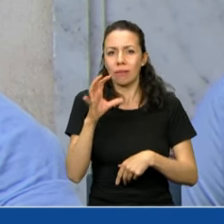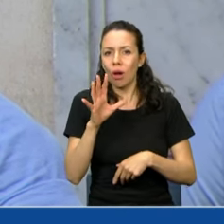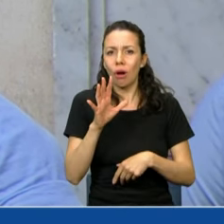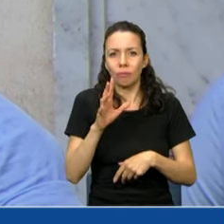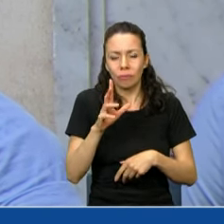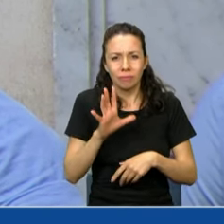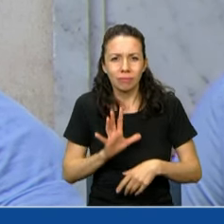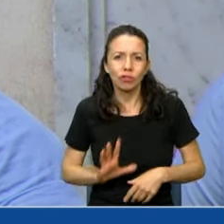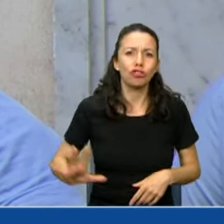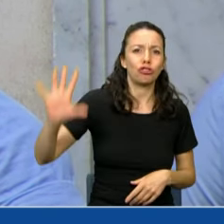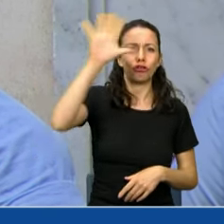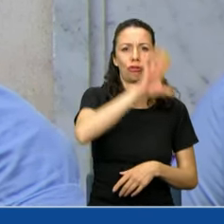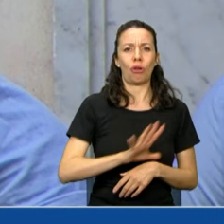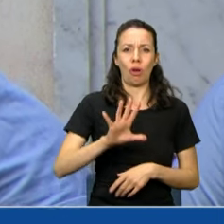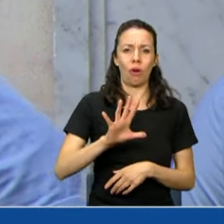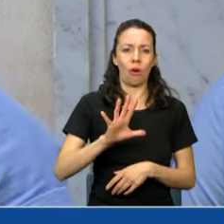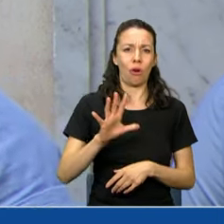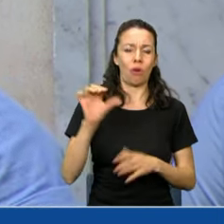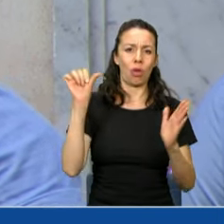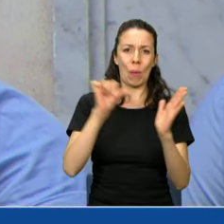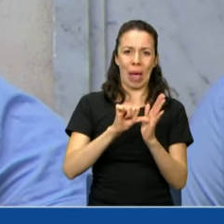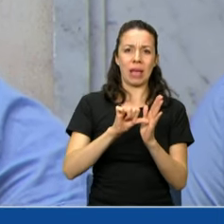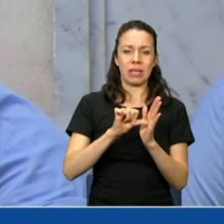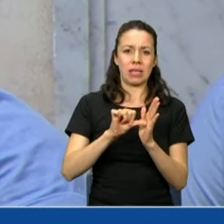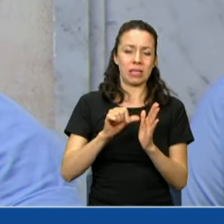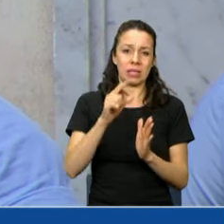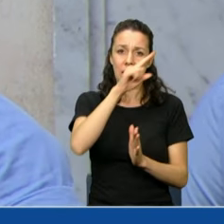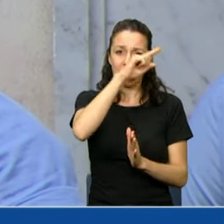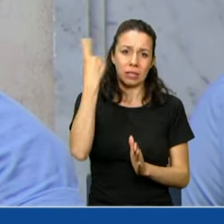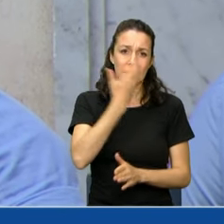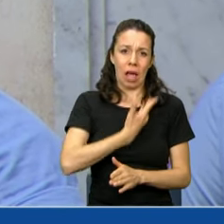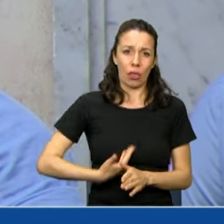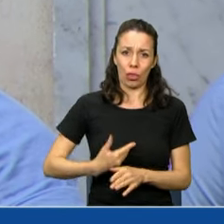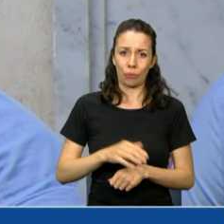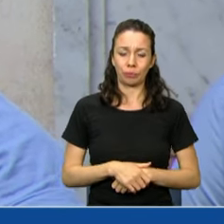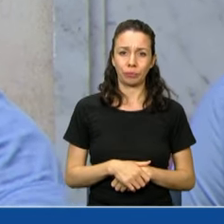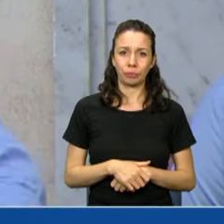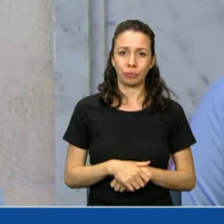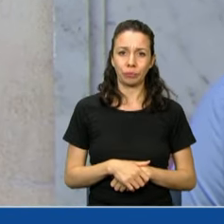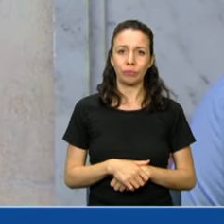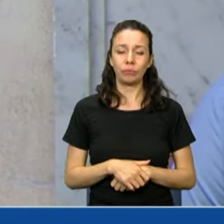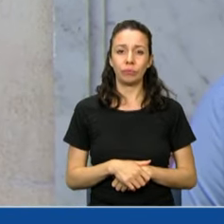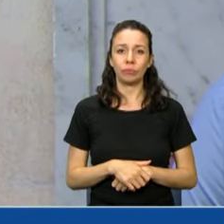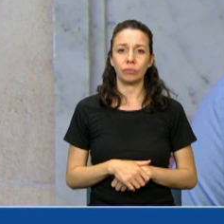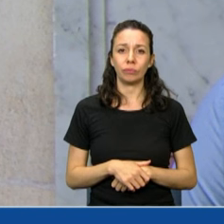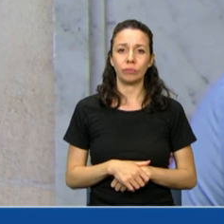contiene a todo el país y a todo estado nacional mire